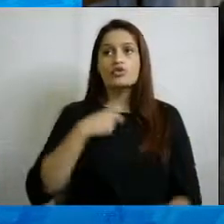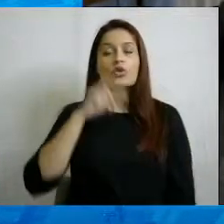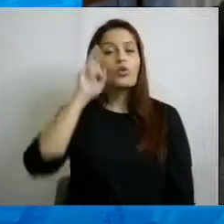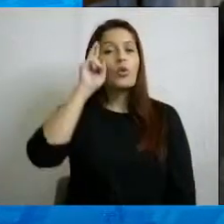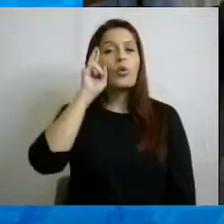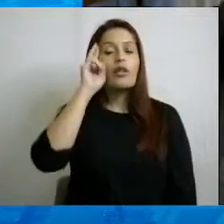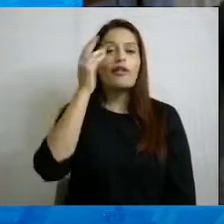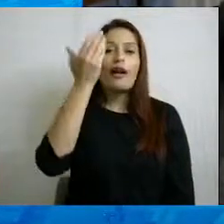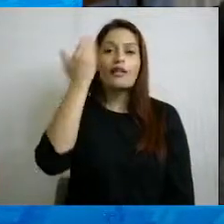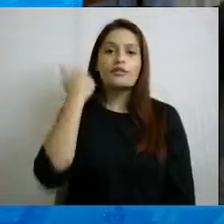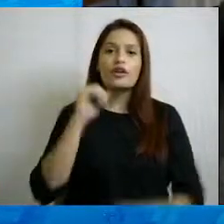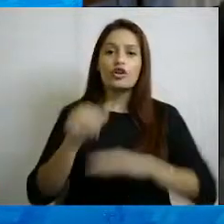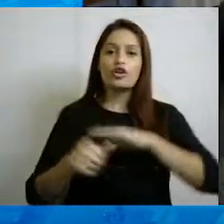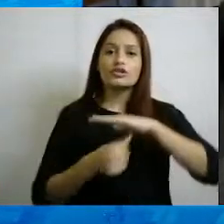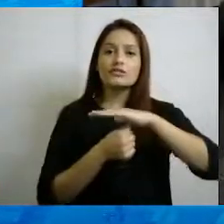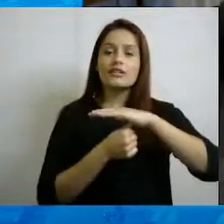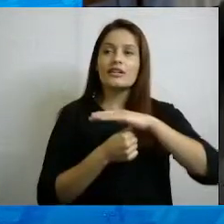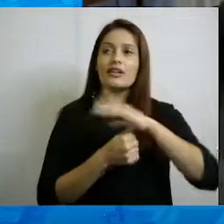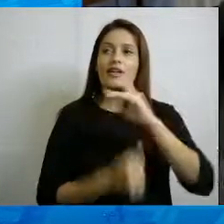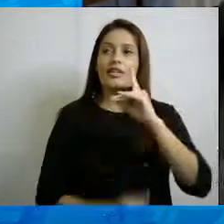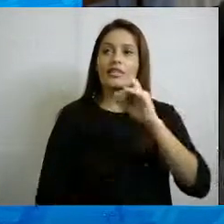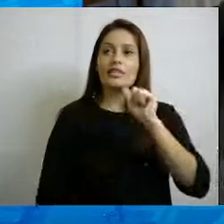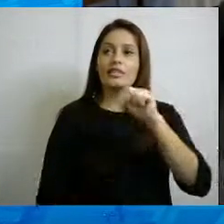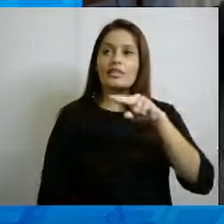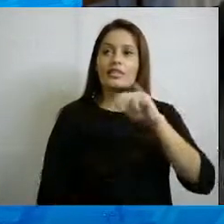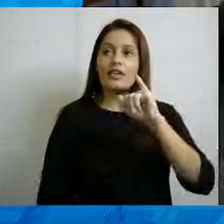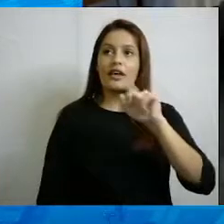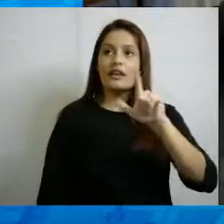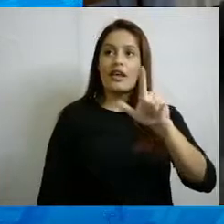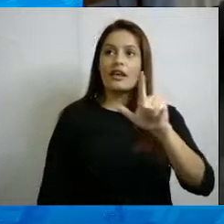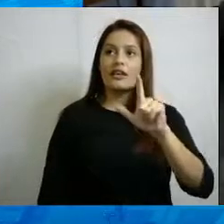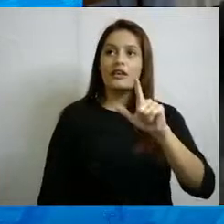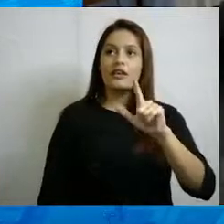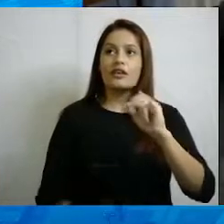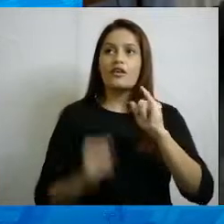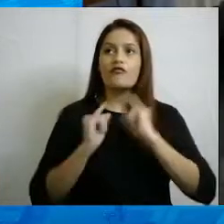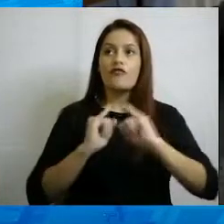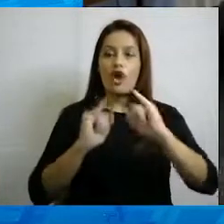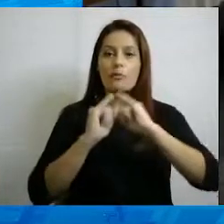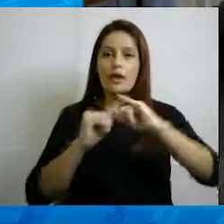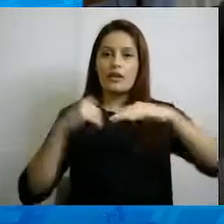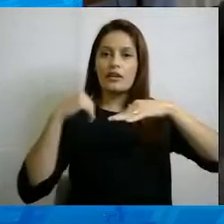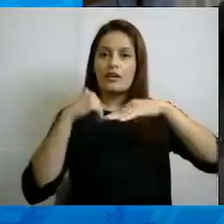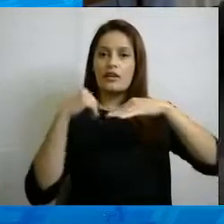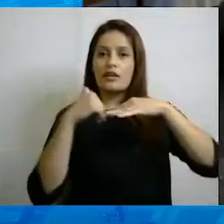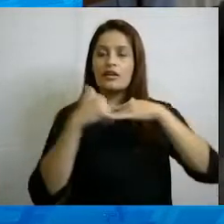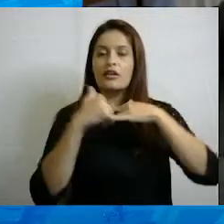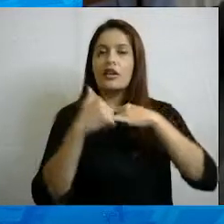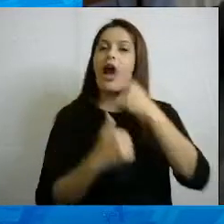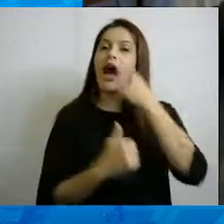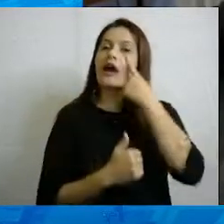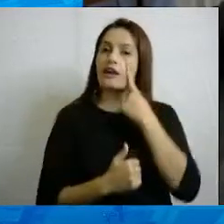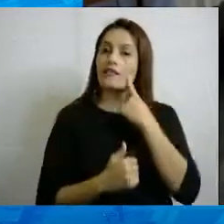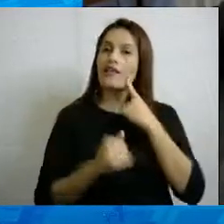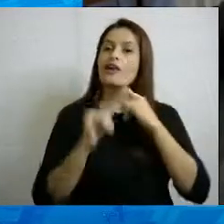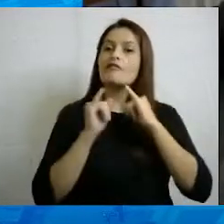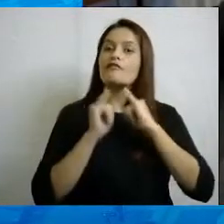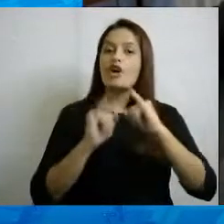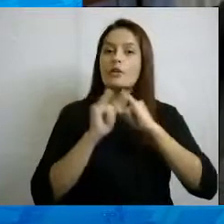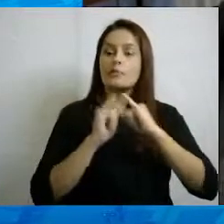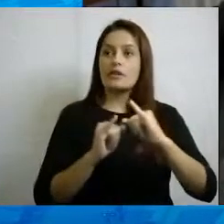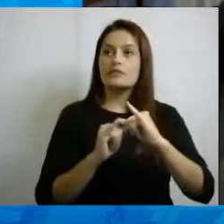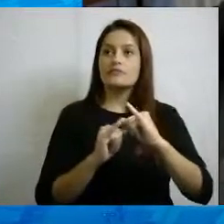en su momento el concejal Darío Jerez pidió un informe sobre el rodoviario. Yo creo que antes de tomar decisiones hay que darle una vuelta a ese informe